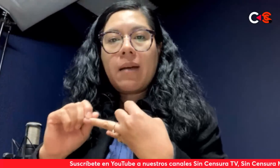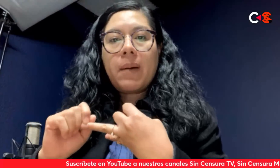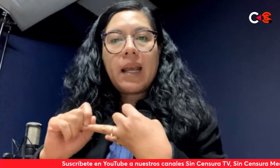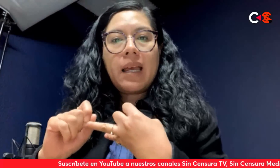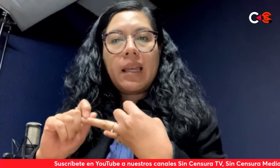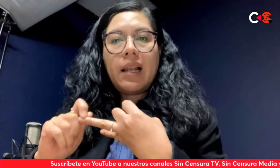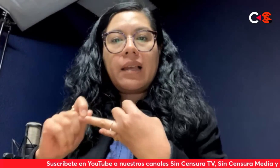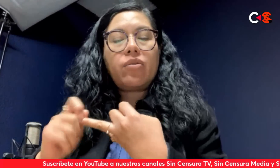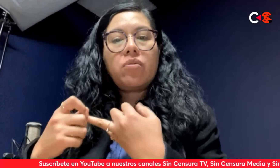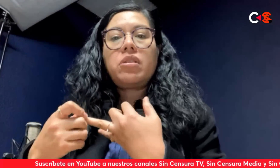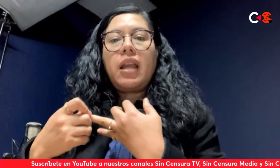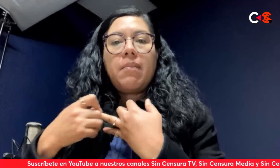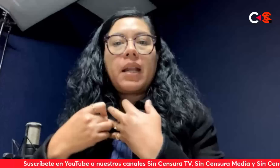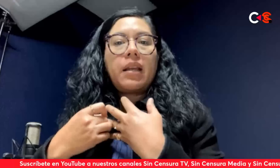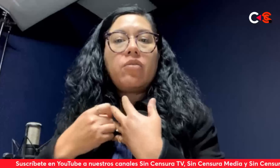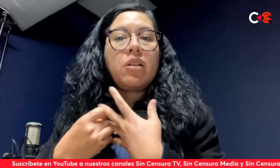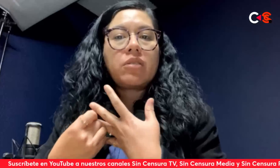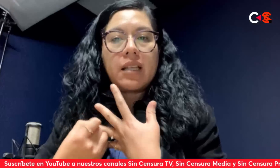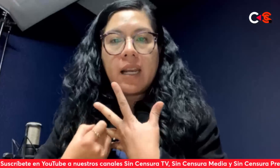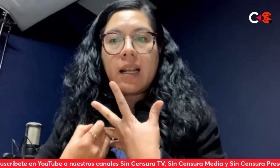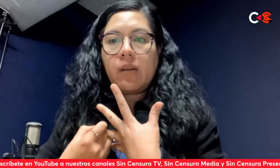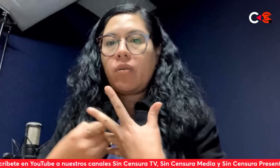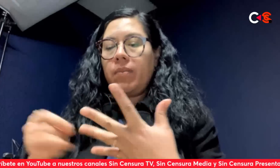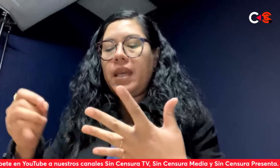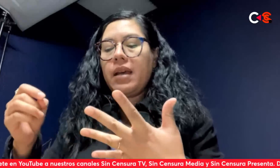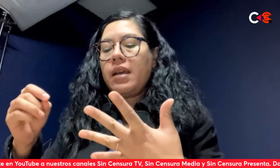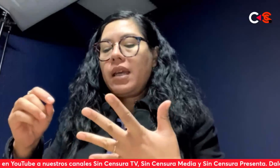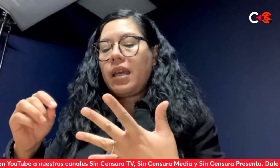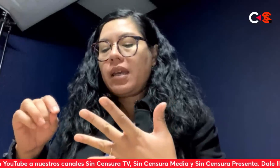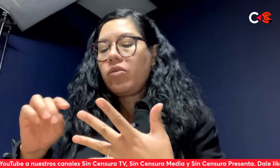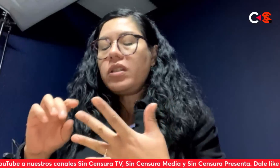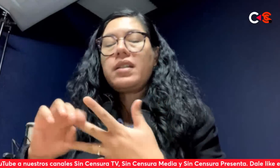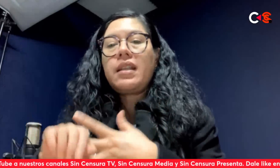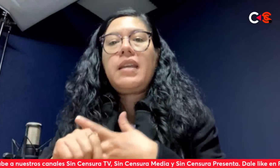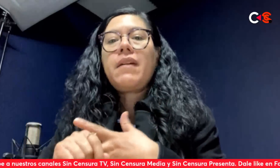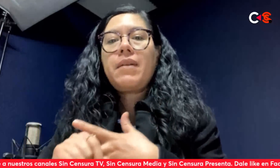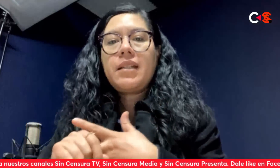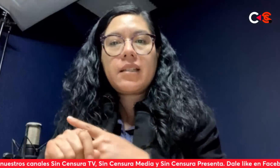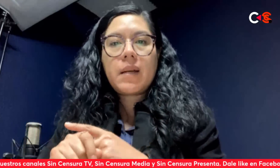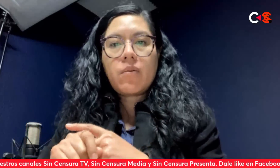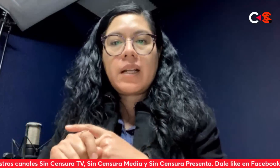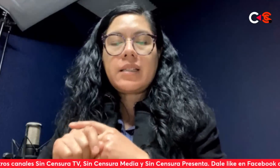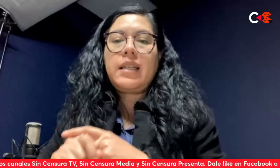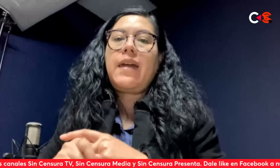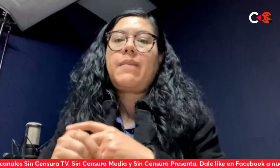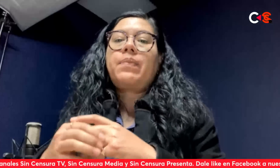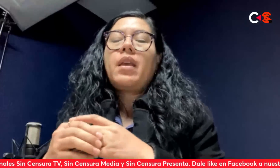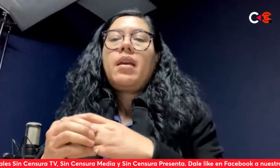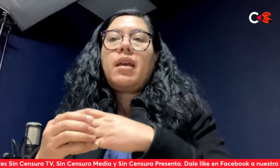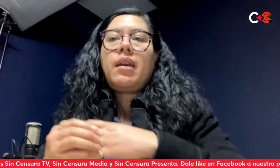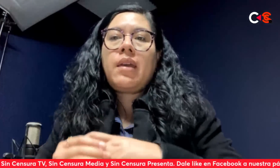endeudar era para la industria, para que no se nos cayera la economía, entonces ni iba a haber esas vacunas ni